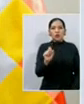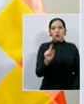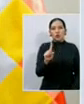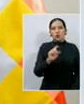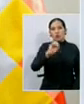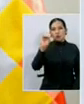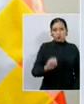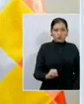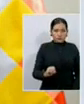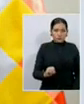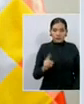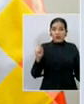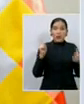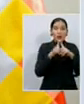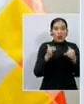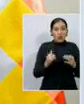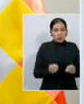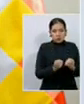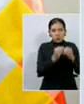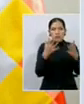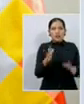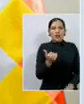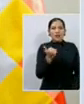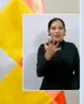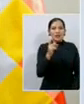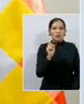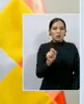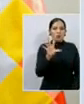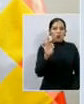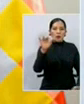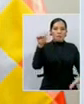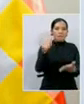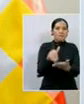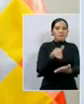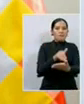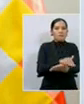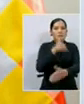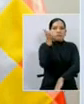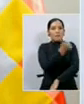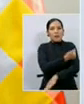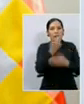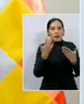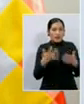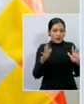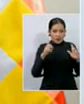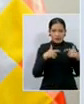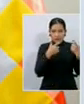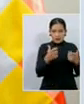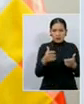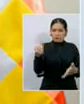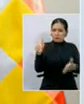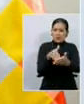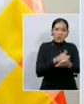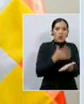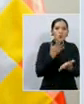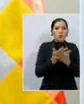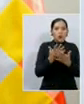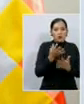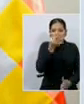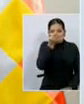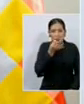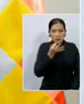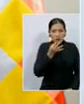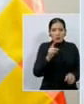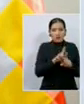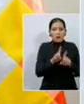Pero la concentración está en seguir avanzando, en seguir trabajando. Hemos visto, de hecho, hasta criterios, y yo lo digo de manera personal, distintos en que si se lleva o